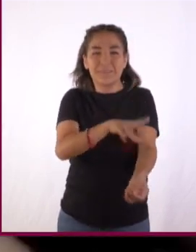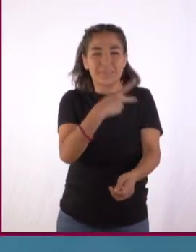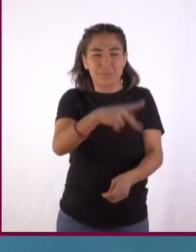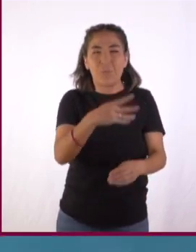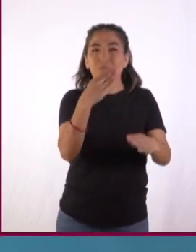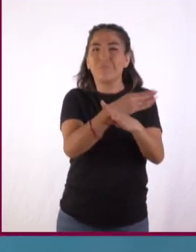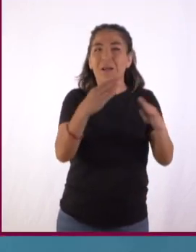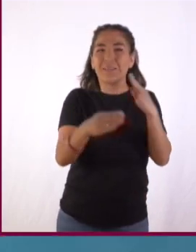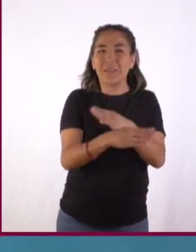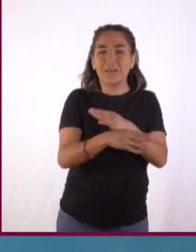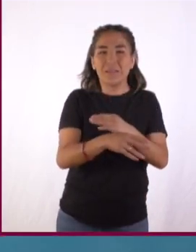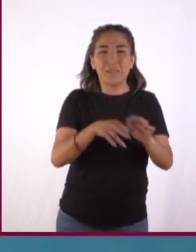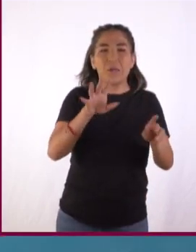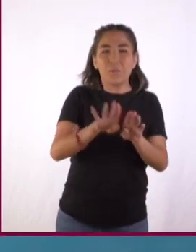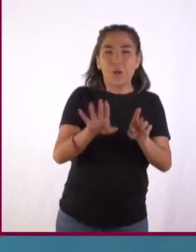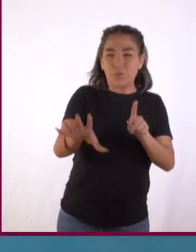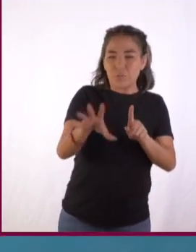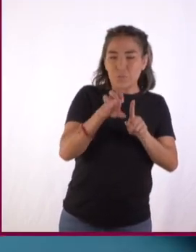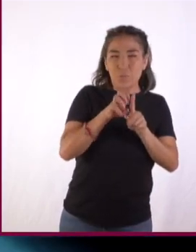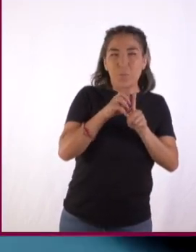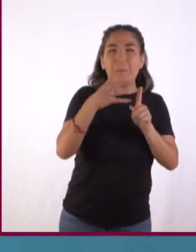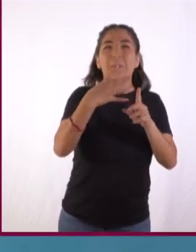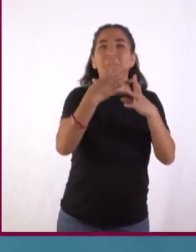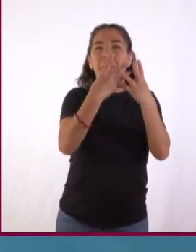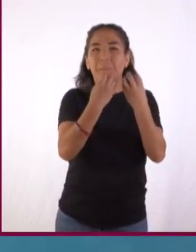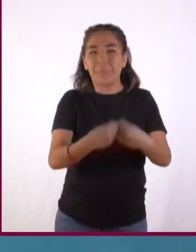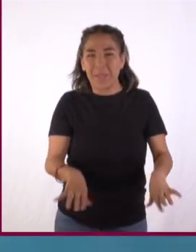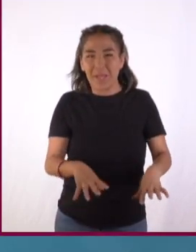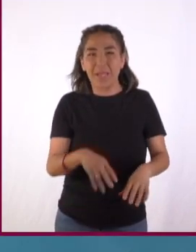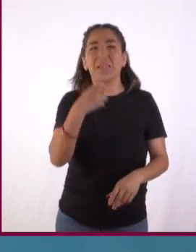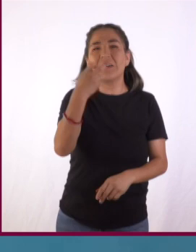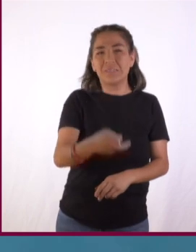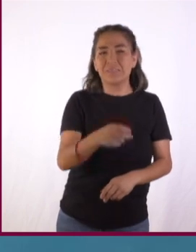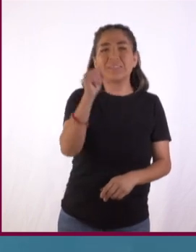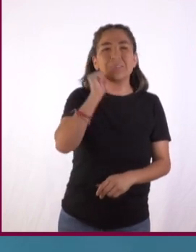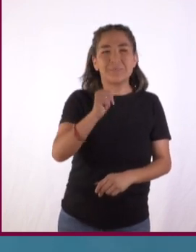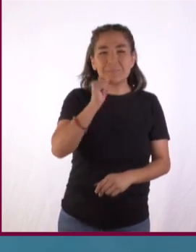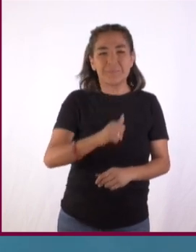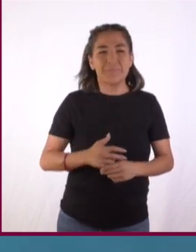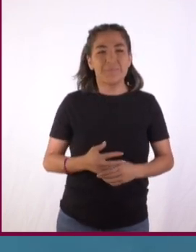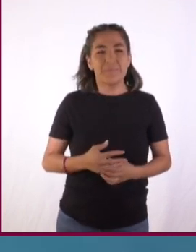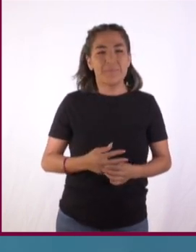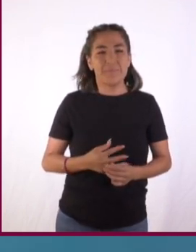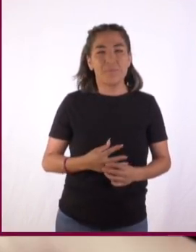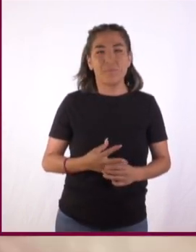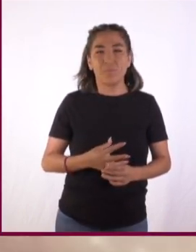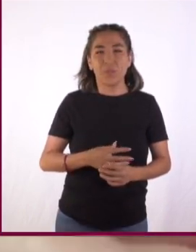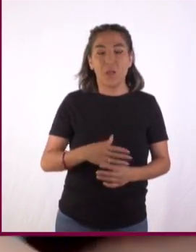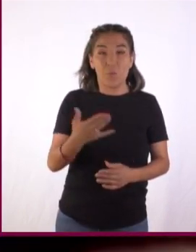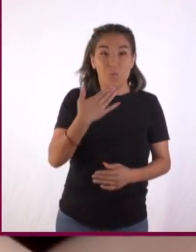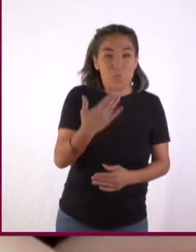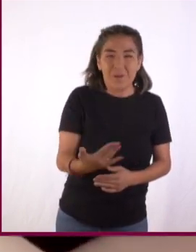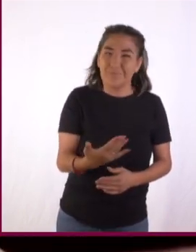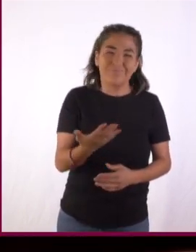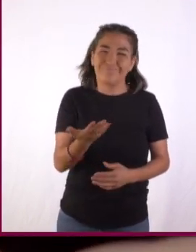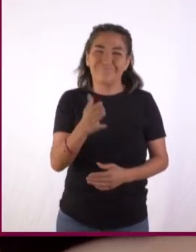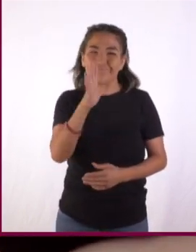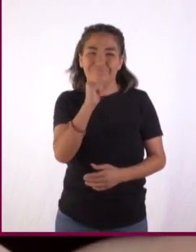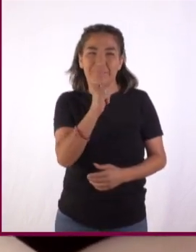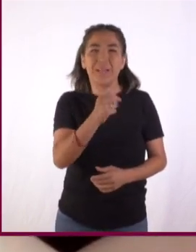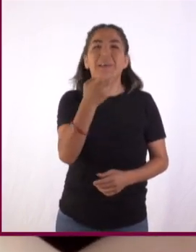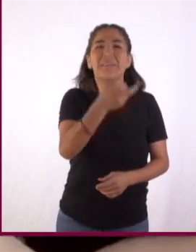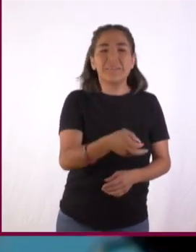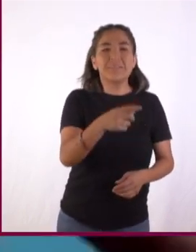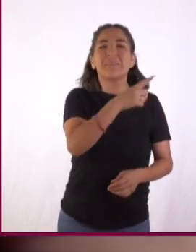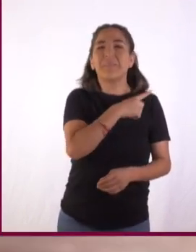es decir, por el material que se está magnetizando y desmagnetizando, lo que generalmente no es deseable. Por